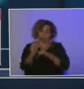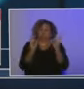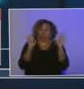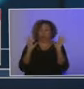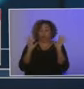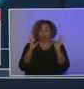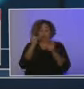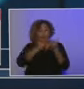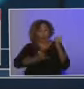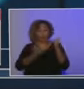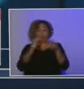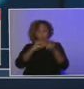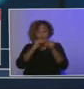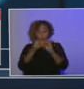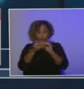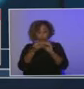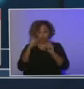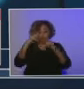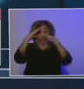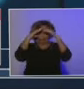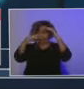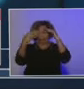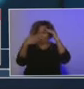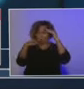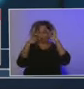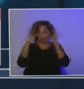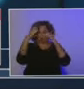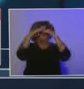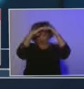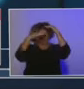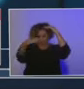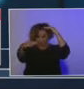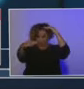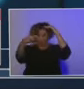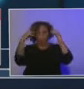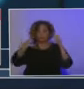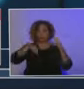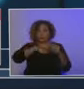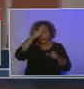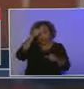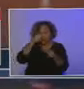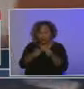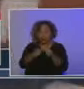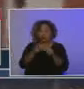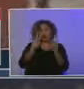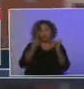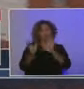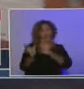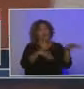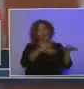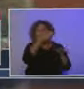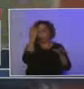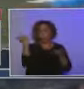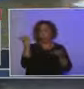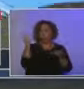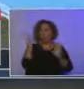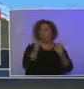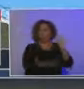la última cifra que se tuvo de los toldos azules, los llamados toldos azules, porque en este país se pasa de un tema a otro y de momento se olvida,